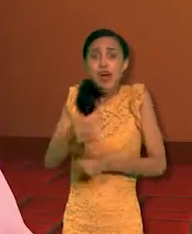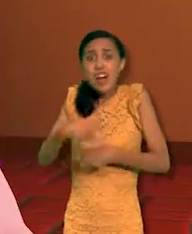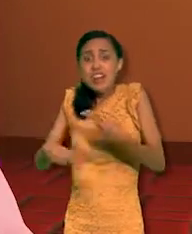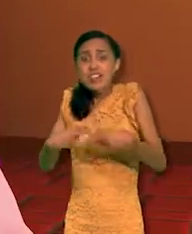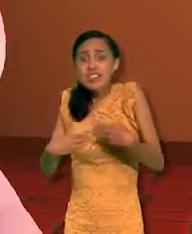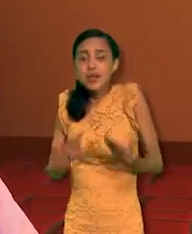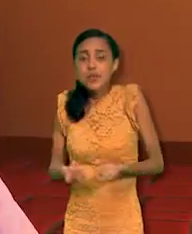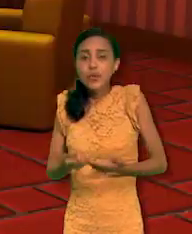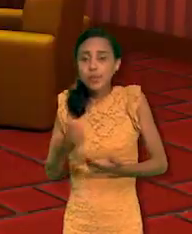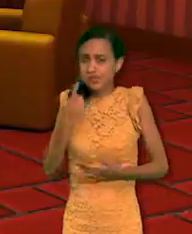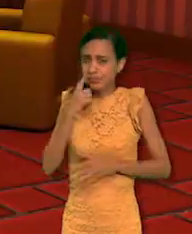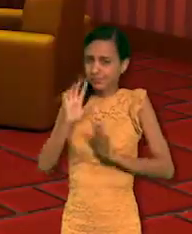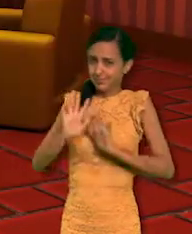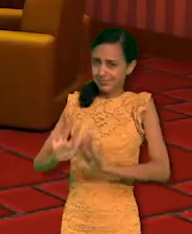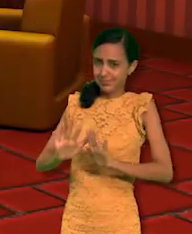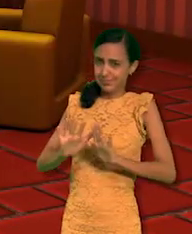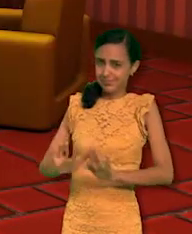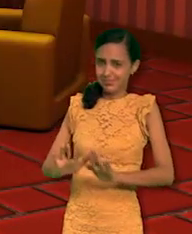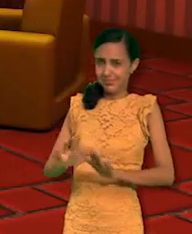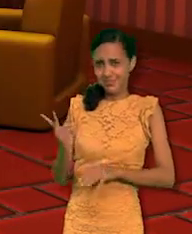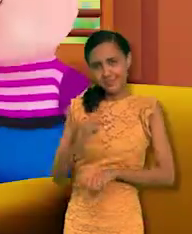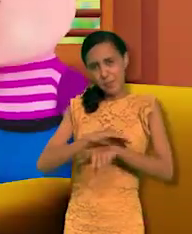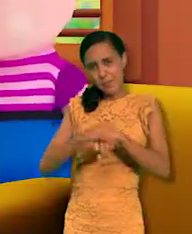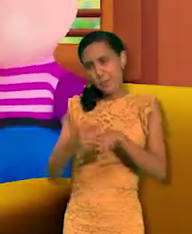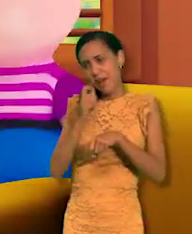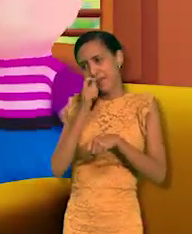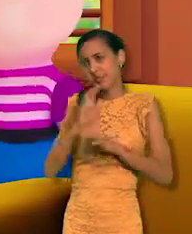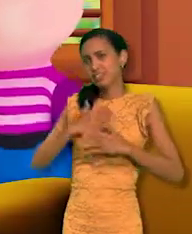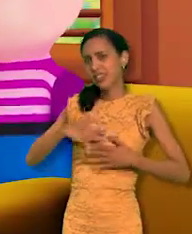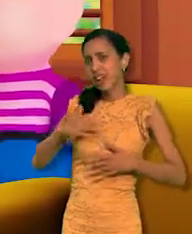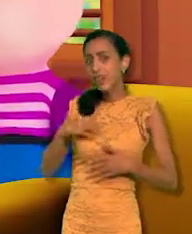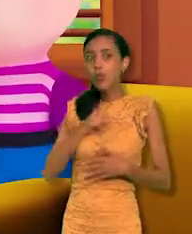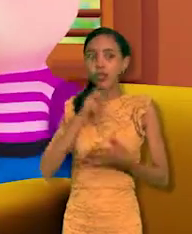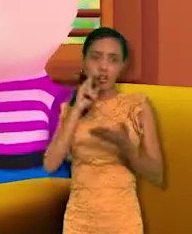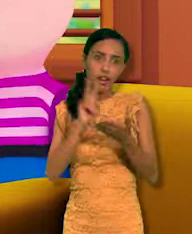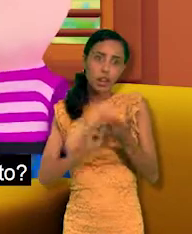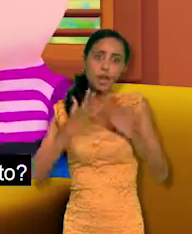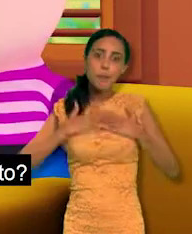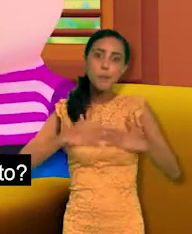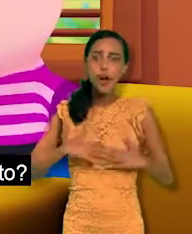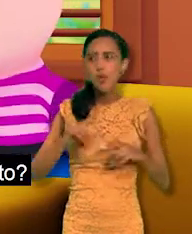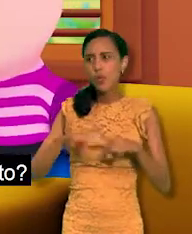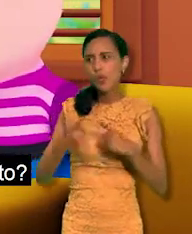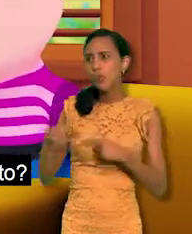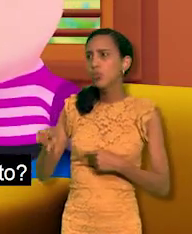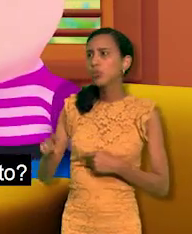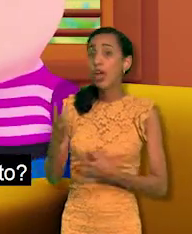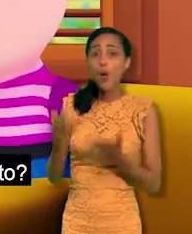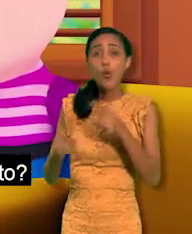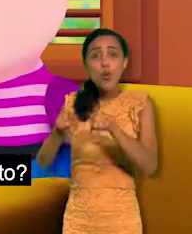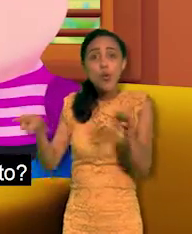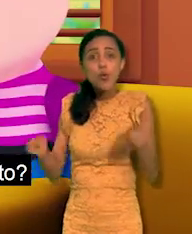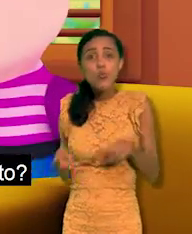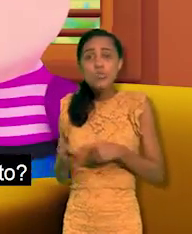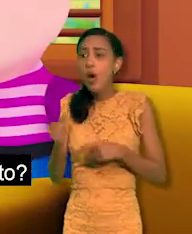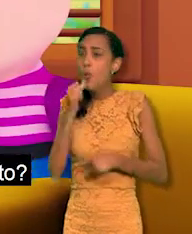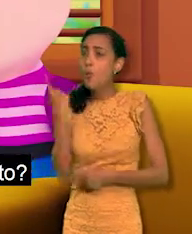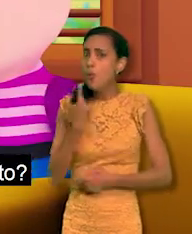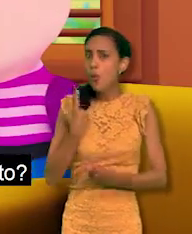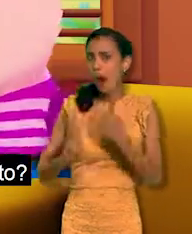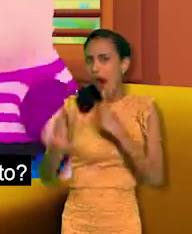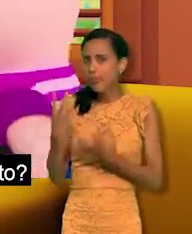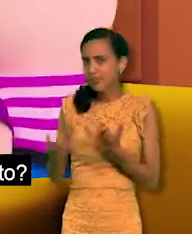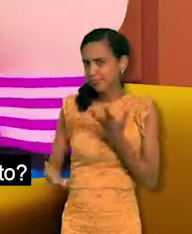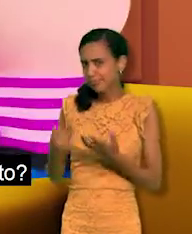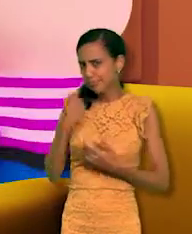nos metimos? Tranquilos, mis hermanitos. No me dejan leer en paz. ¿Por qué no van allá atrás y preparan